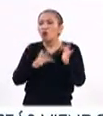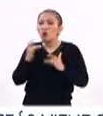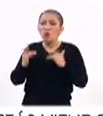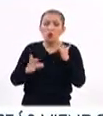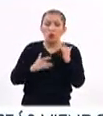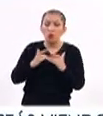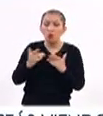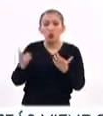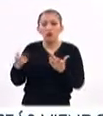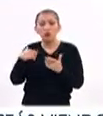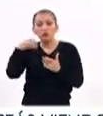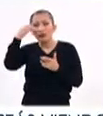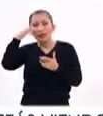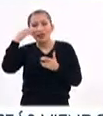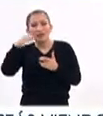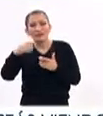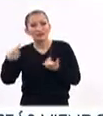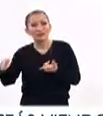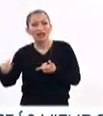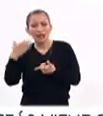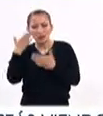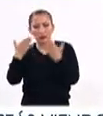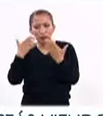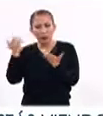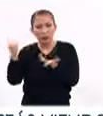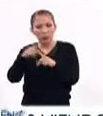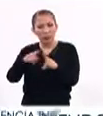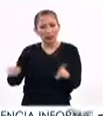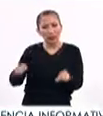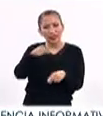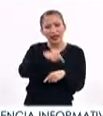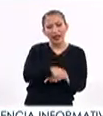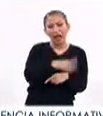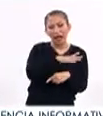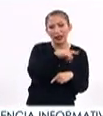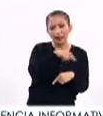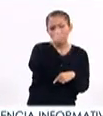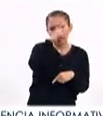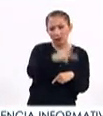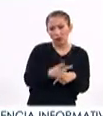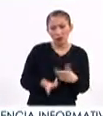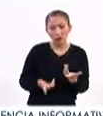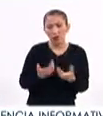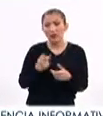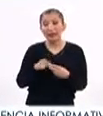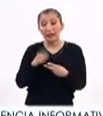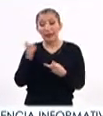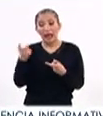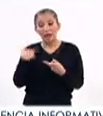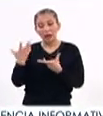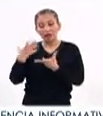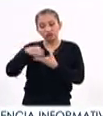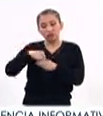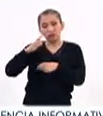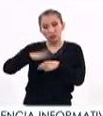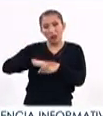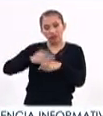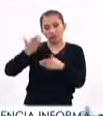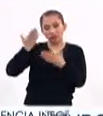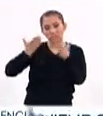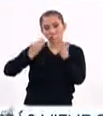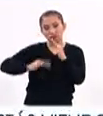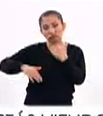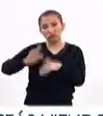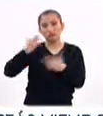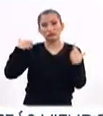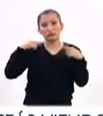sentiste que tu experiencia académica fue diferente a la que has tenido en México y que haya complementado tu formación